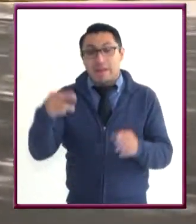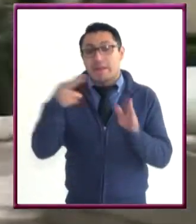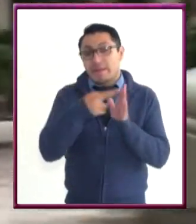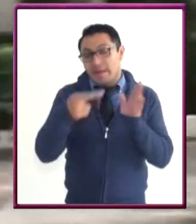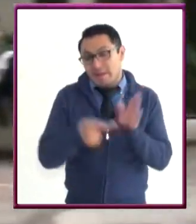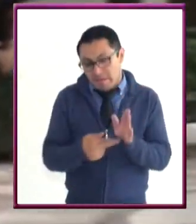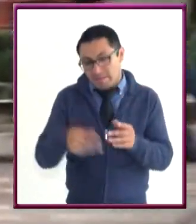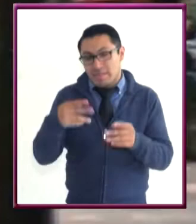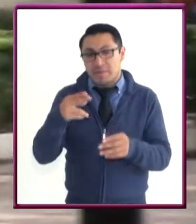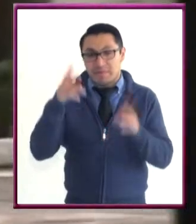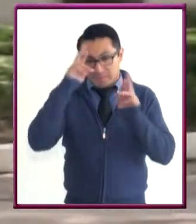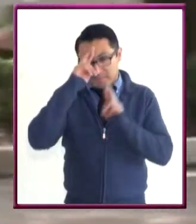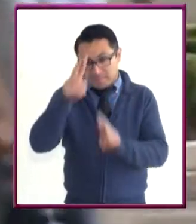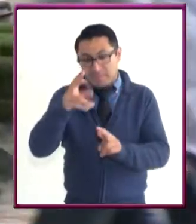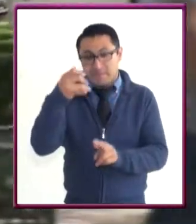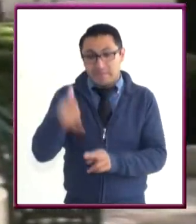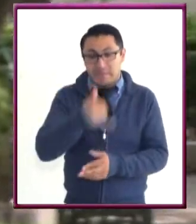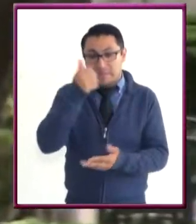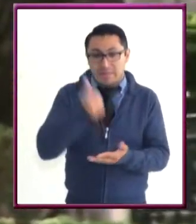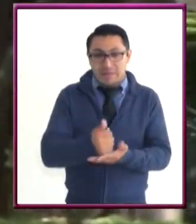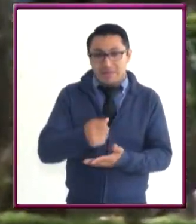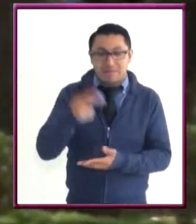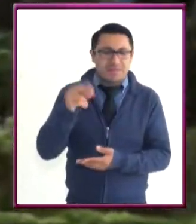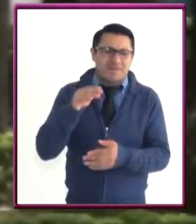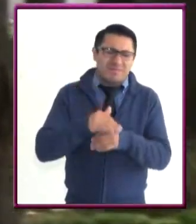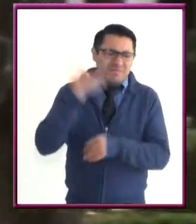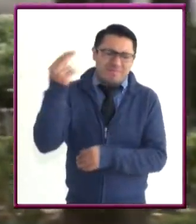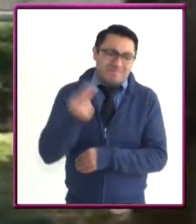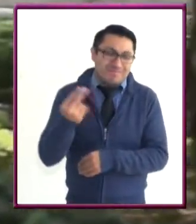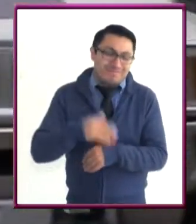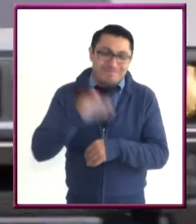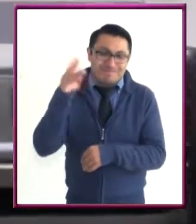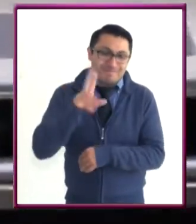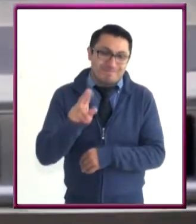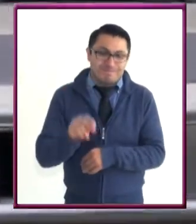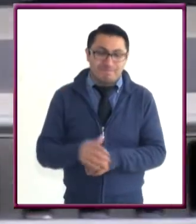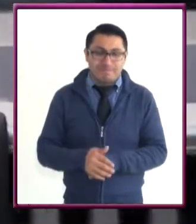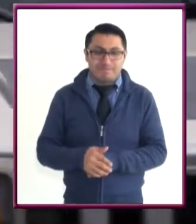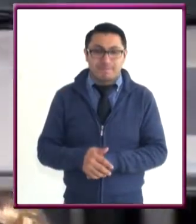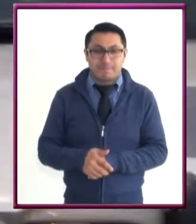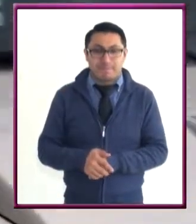de tránsito y porque en realidad en la ciudad pues no necesitas nada más, ¿no?